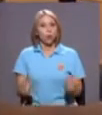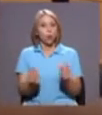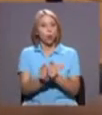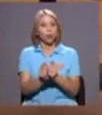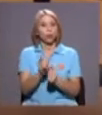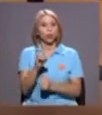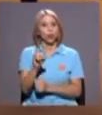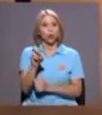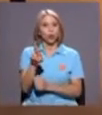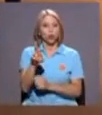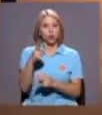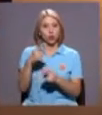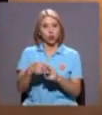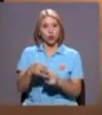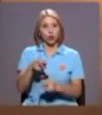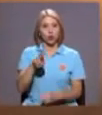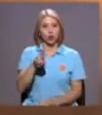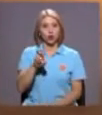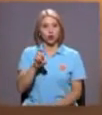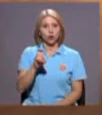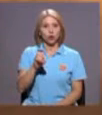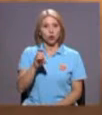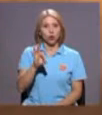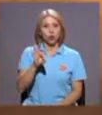doctor Rodolfo Pisa.